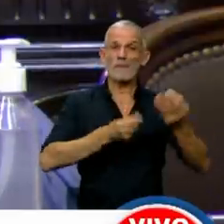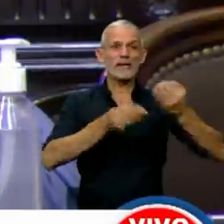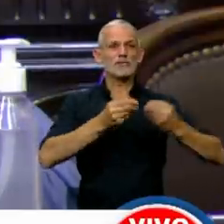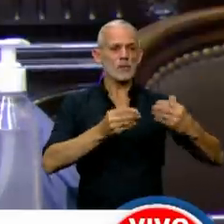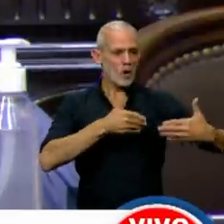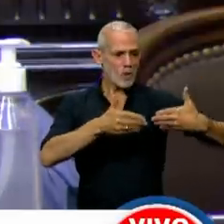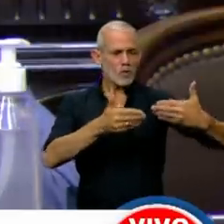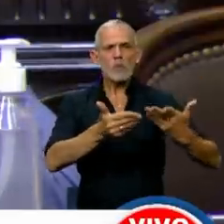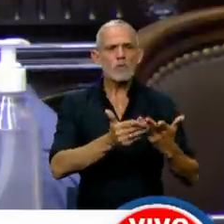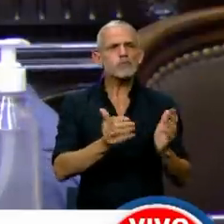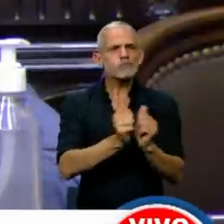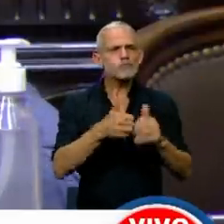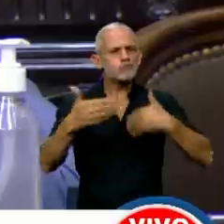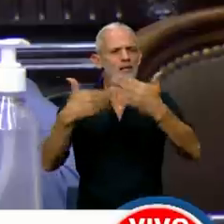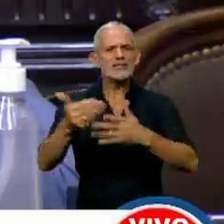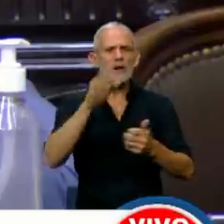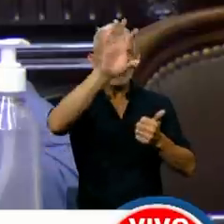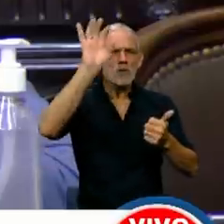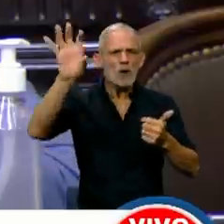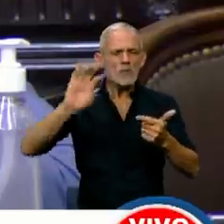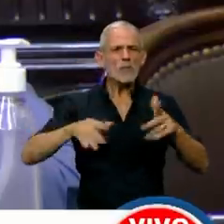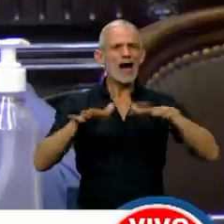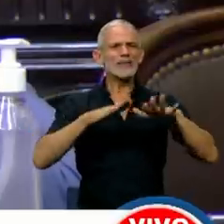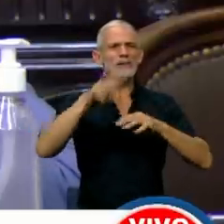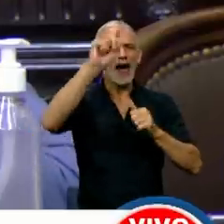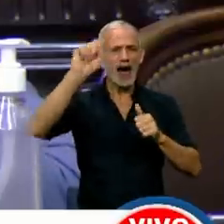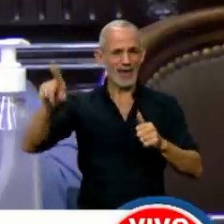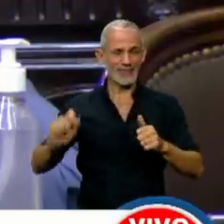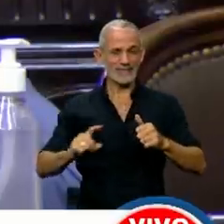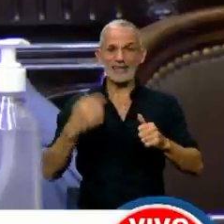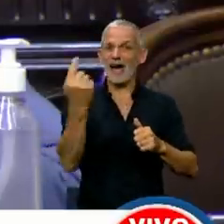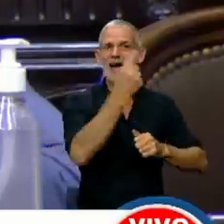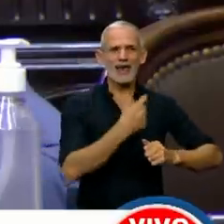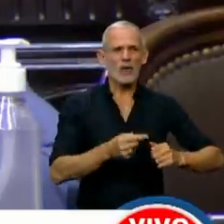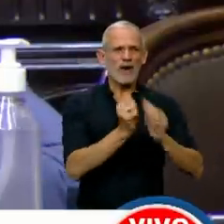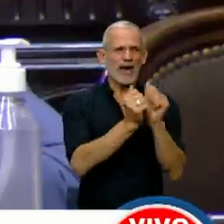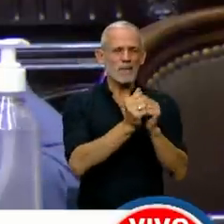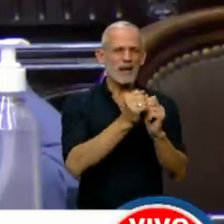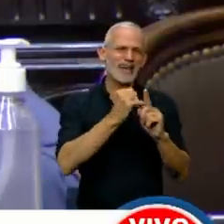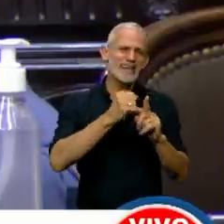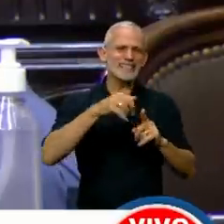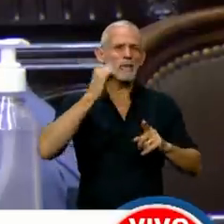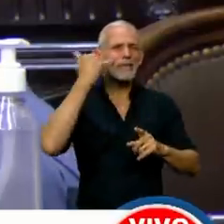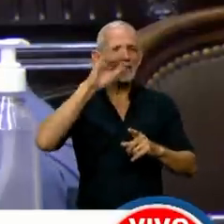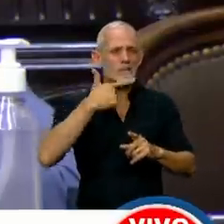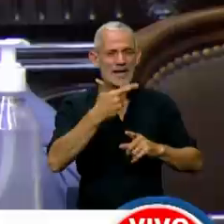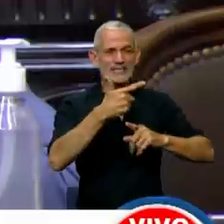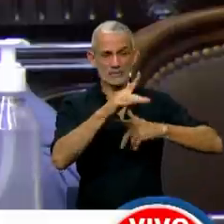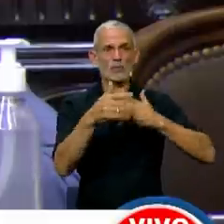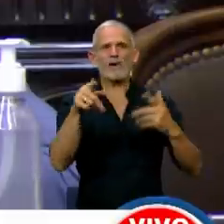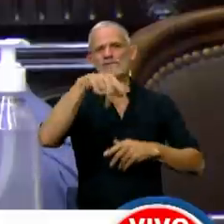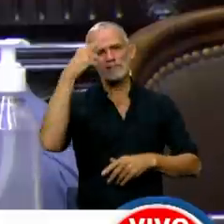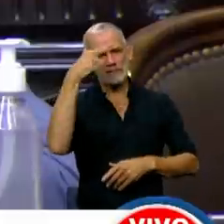activos que acompañan al desarrollo de cada una de nuestras actividades a cada una de estas pymes pensemos en ellos que necesitan